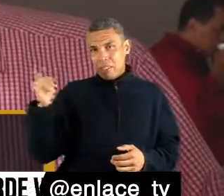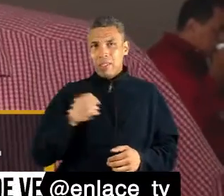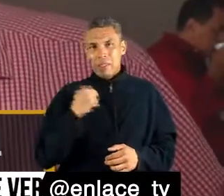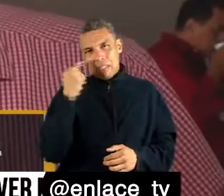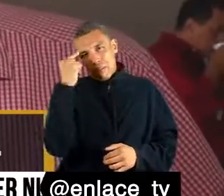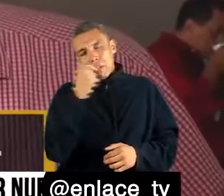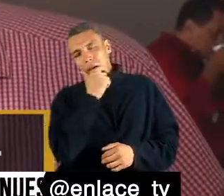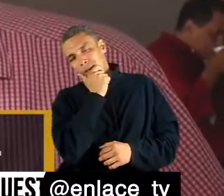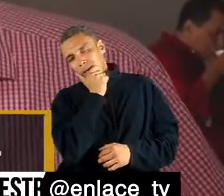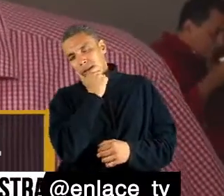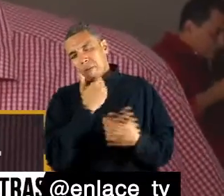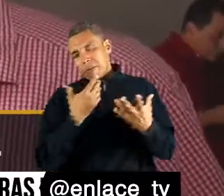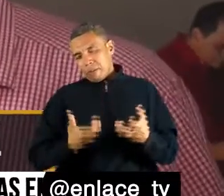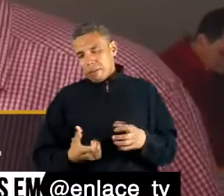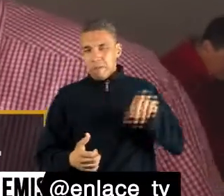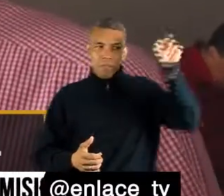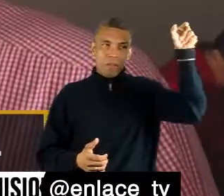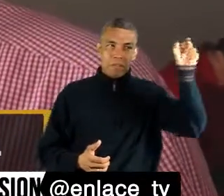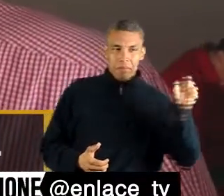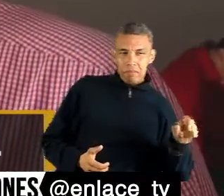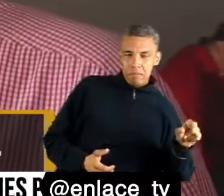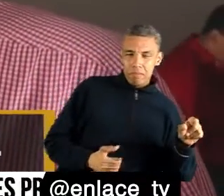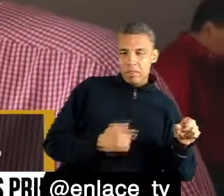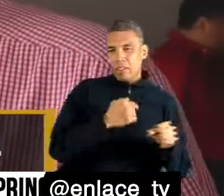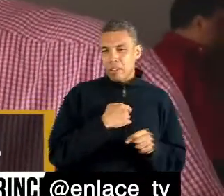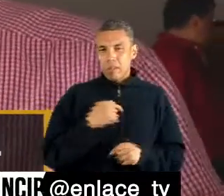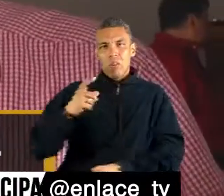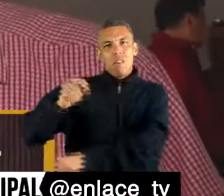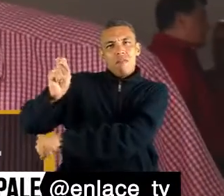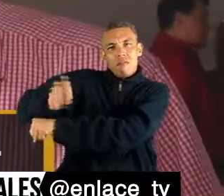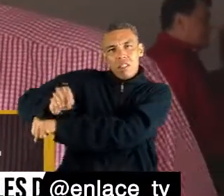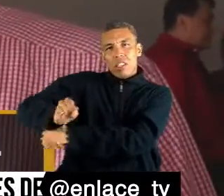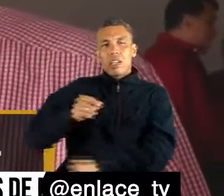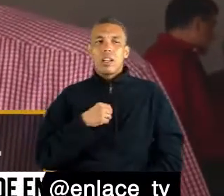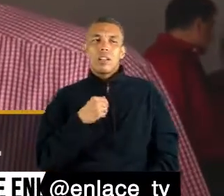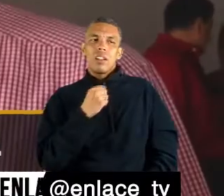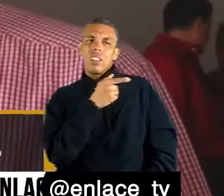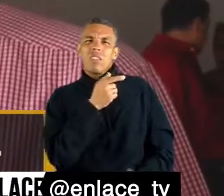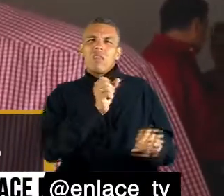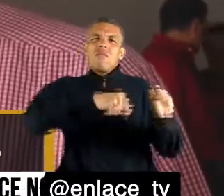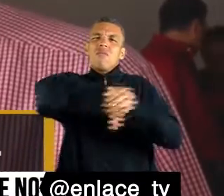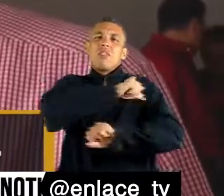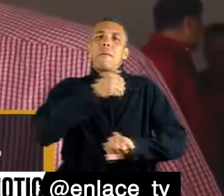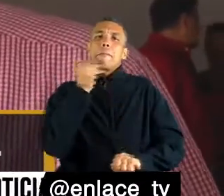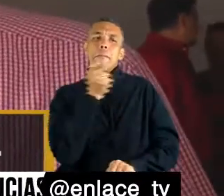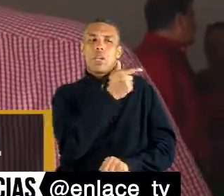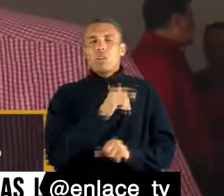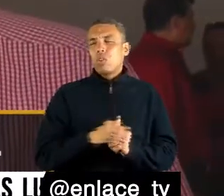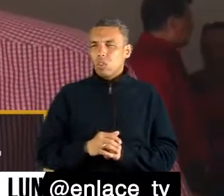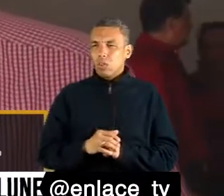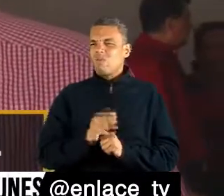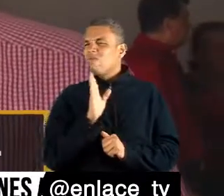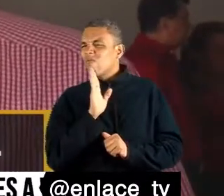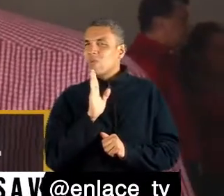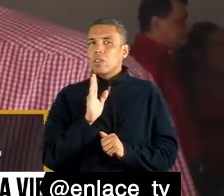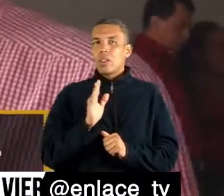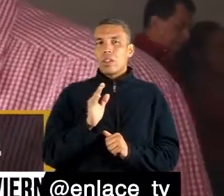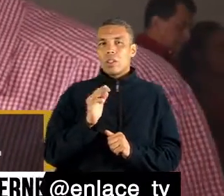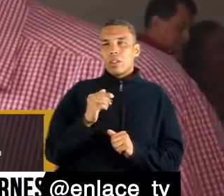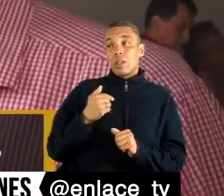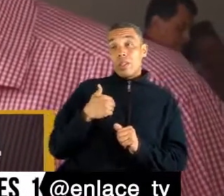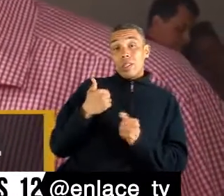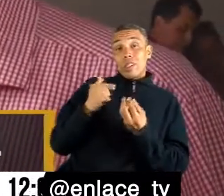de Colombia. En este momento se necesita un fiscal que crea en el proceso de paz, que interprete adecuadamente